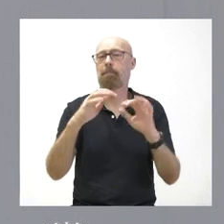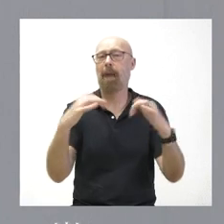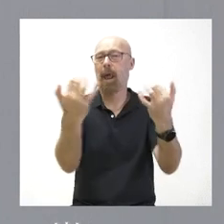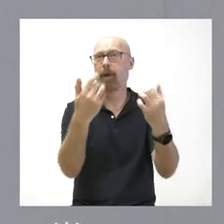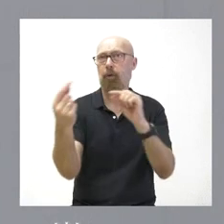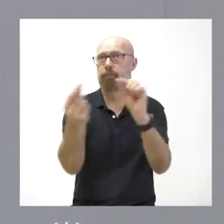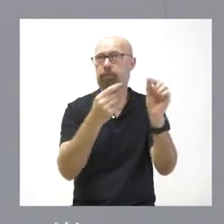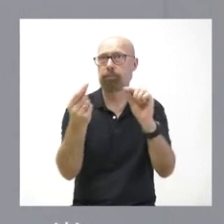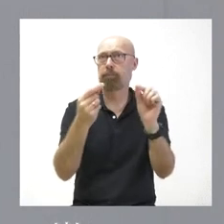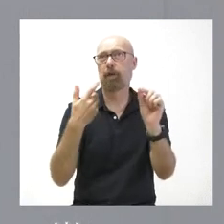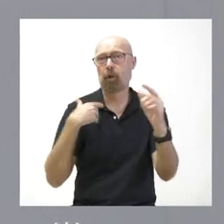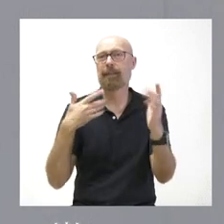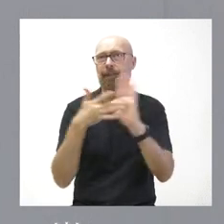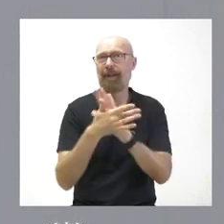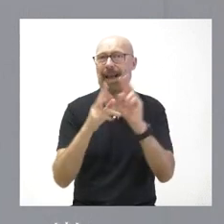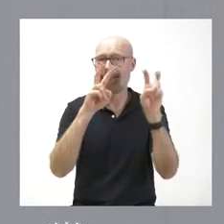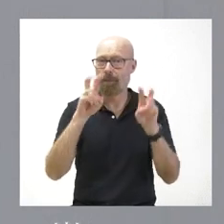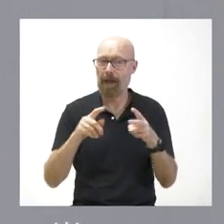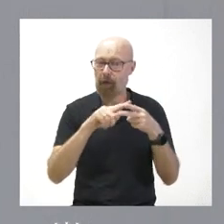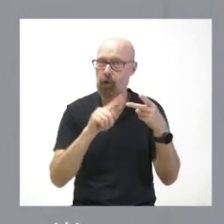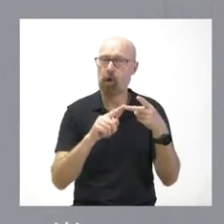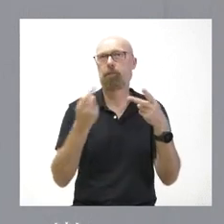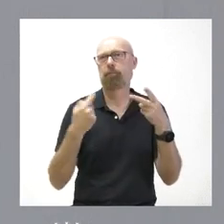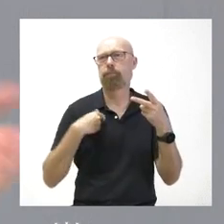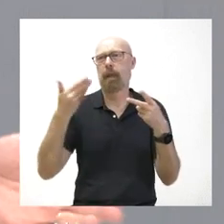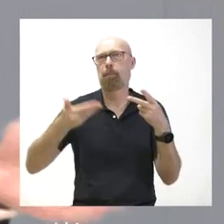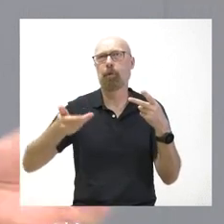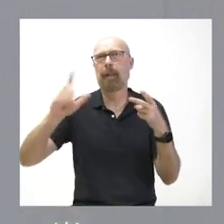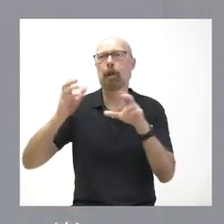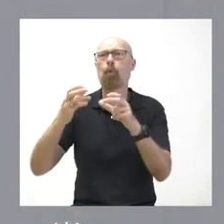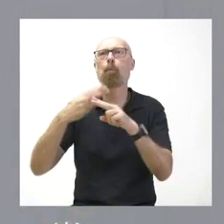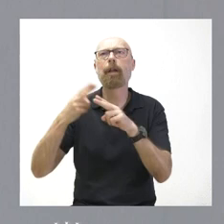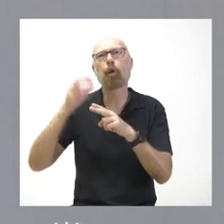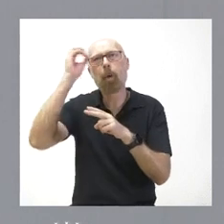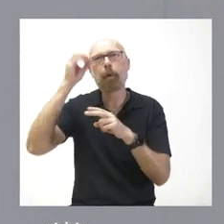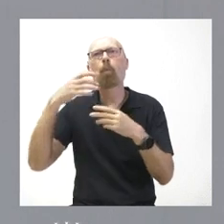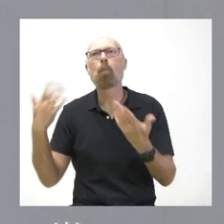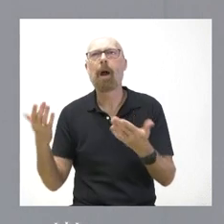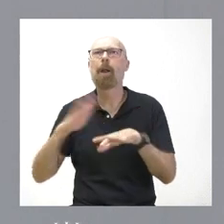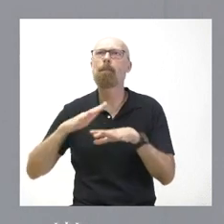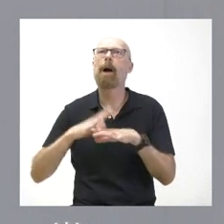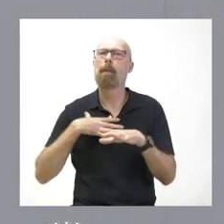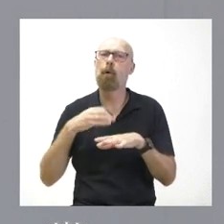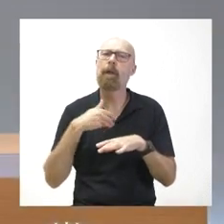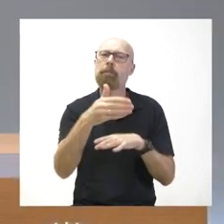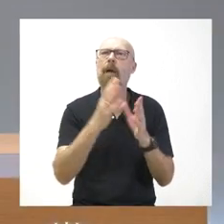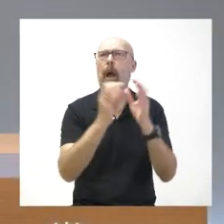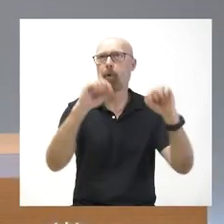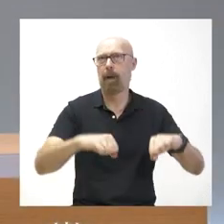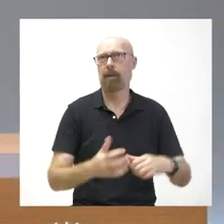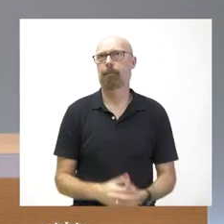a este asunto es determinante no solo por la posición de la comunidad sino por la capacidad de aprobar estos textos de